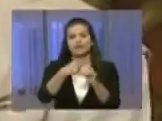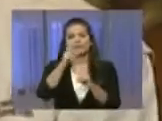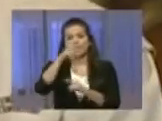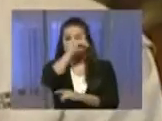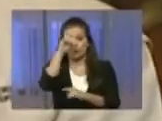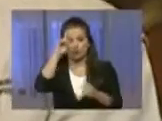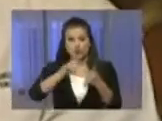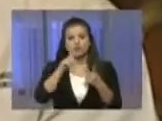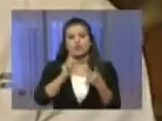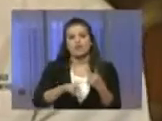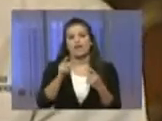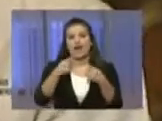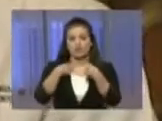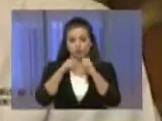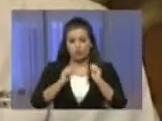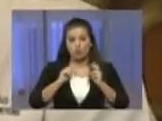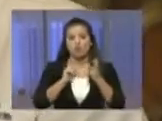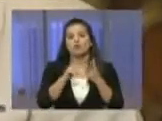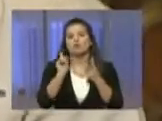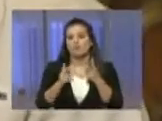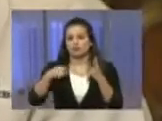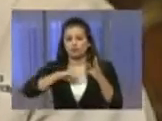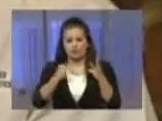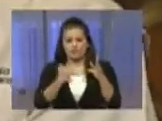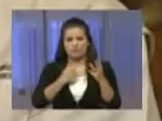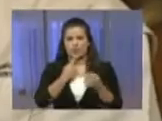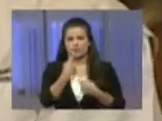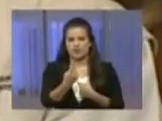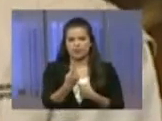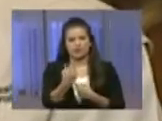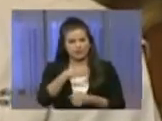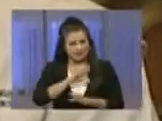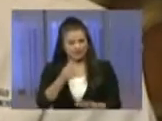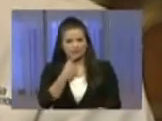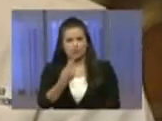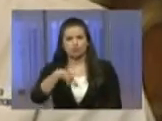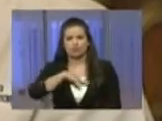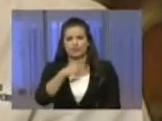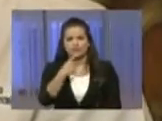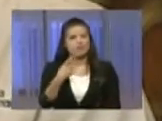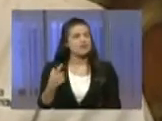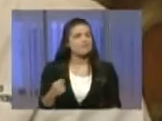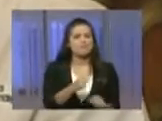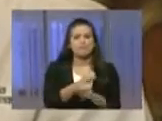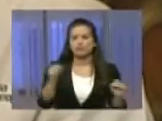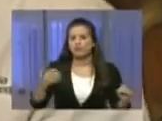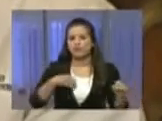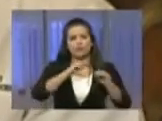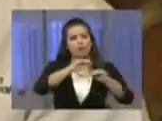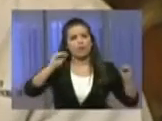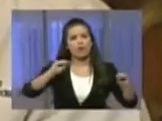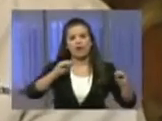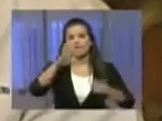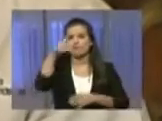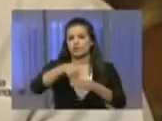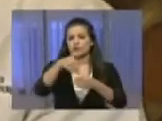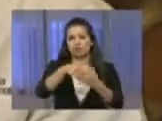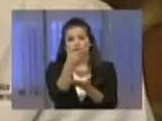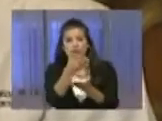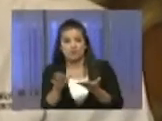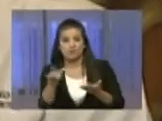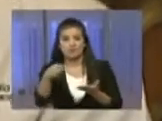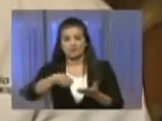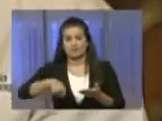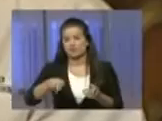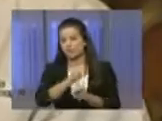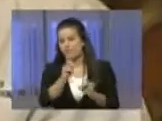arist lo dijimos nosotros que era completamente imposible que se pudiera convocar un referendo revocatorio del mandato